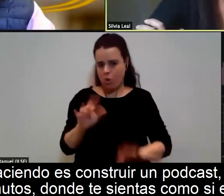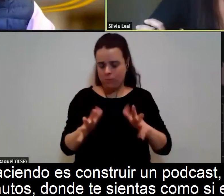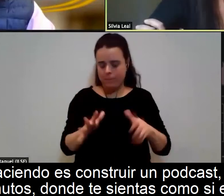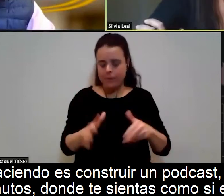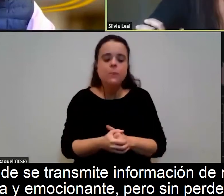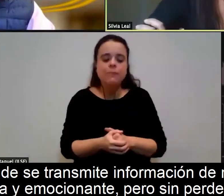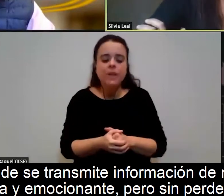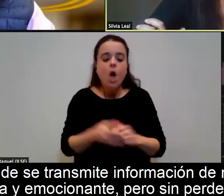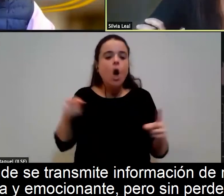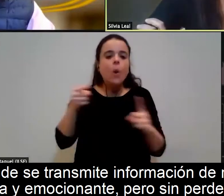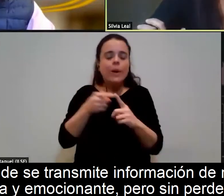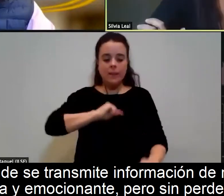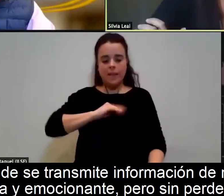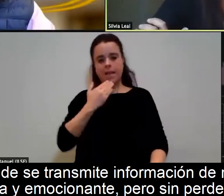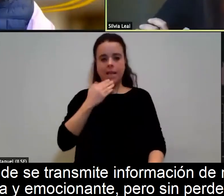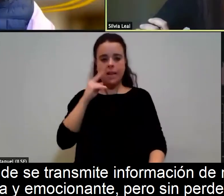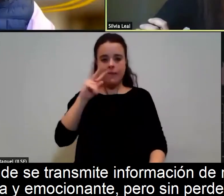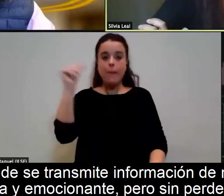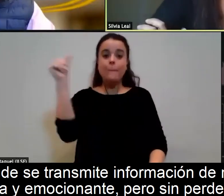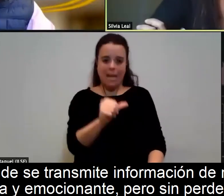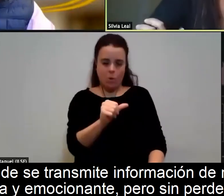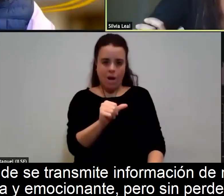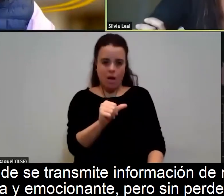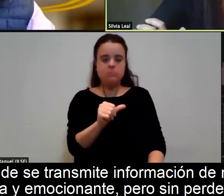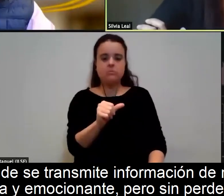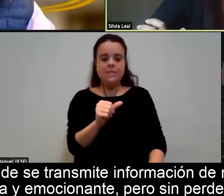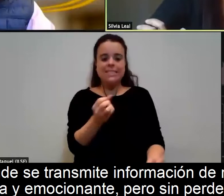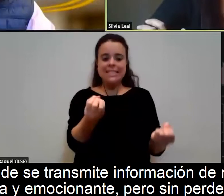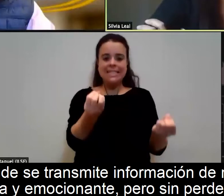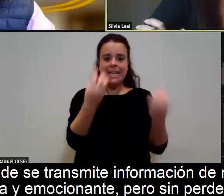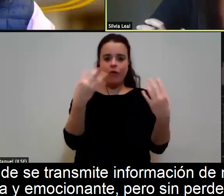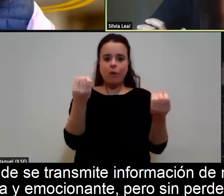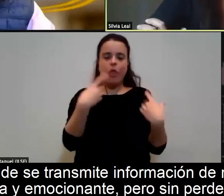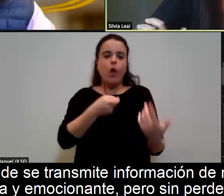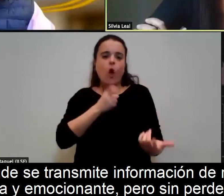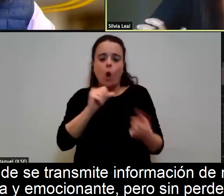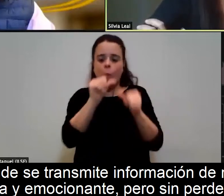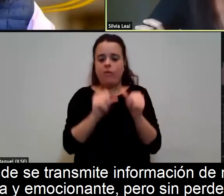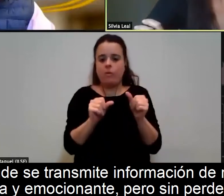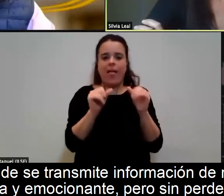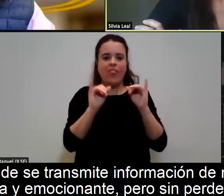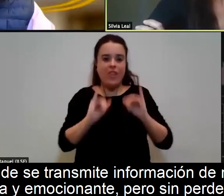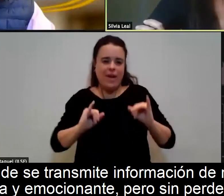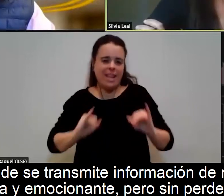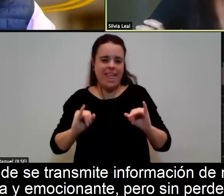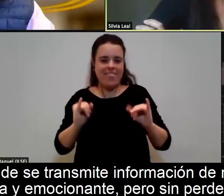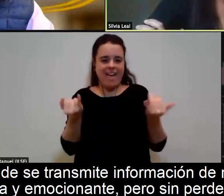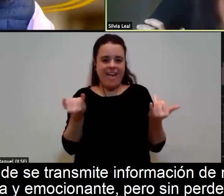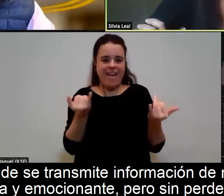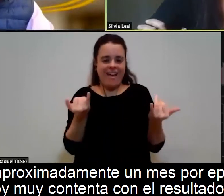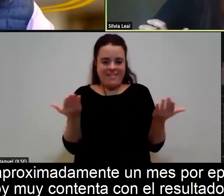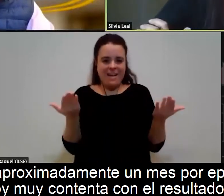como si estuvieras viendo una película y donde se transmita información de manera divertida, entretenida y emocionante, pero sin perder el